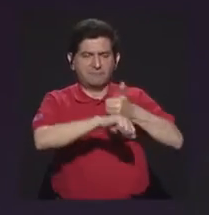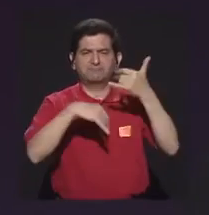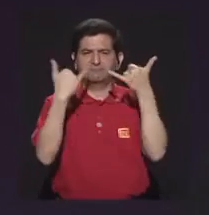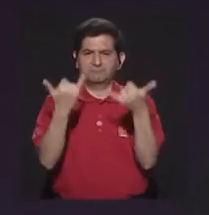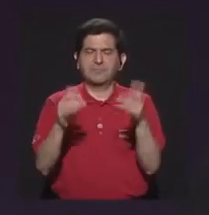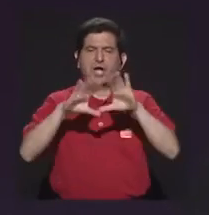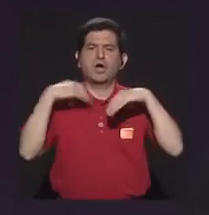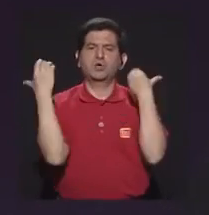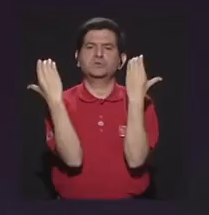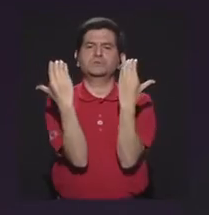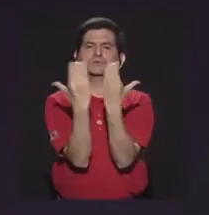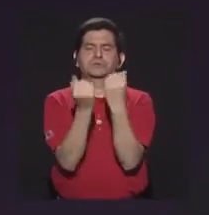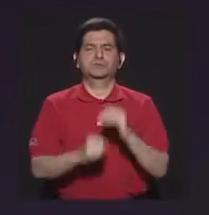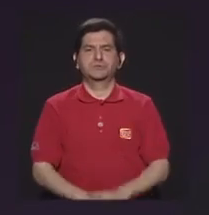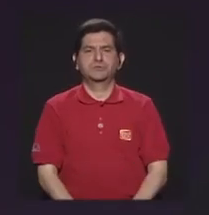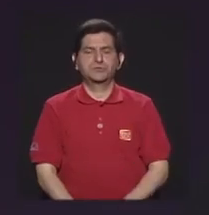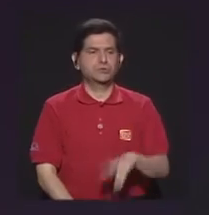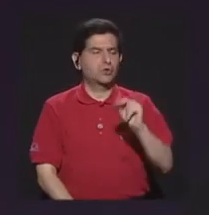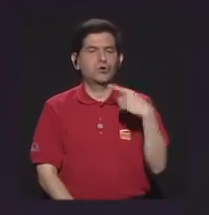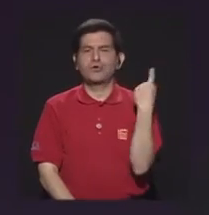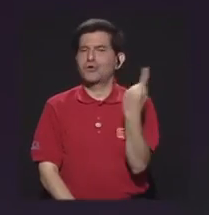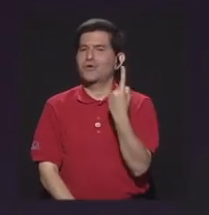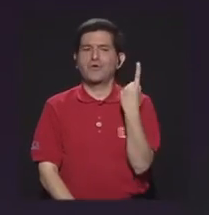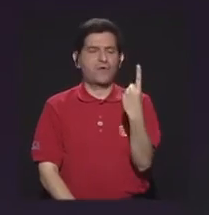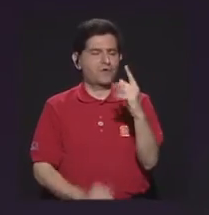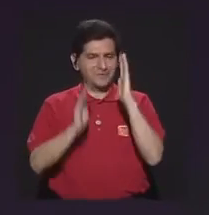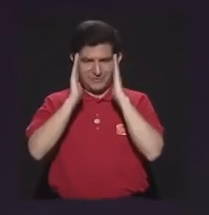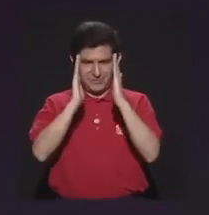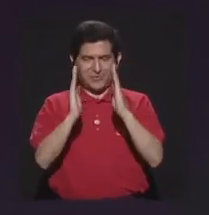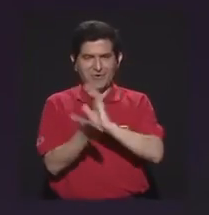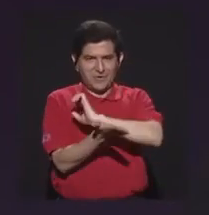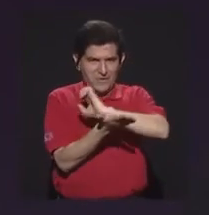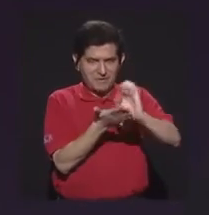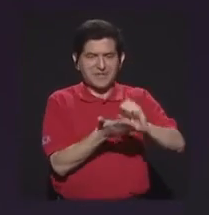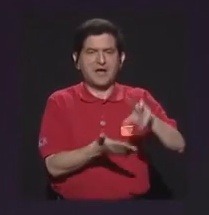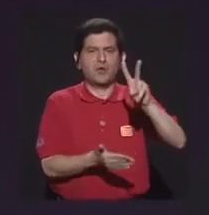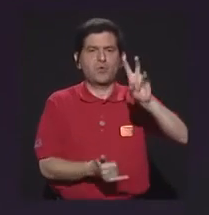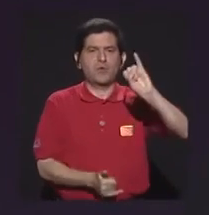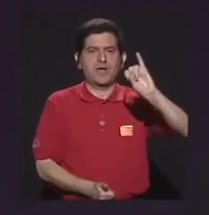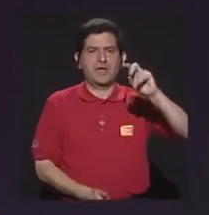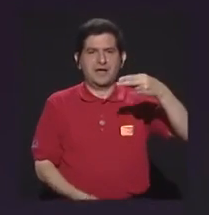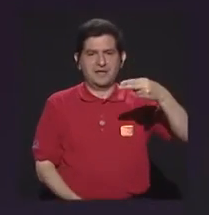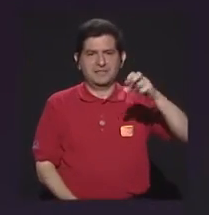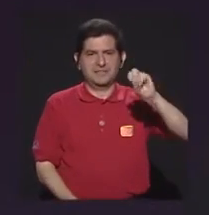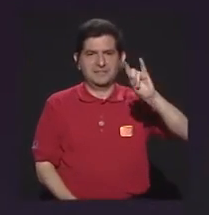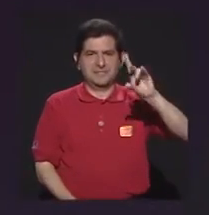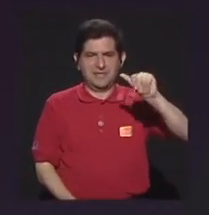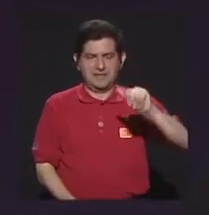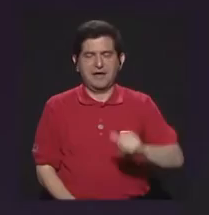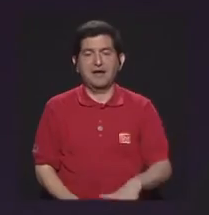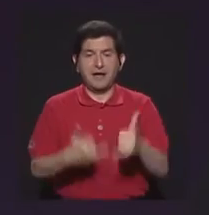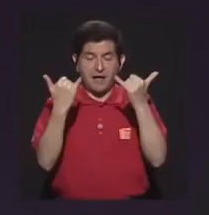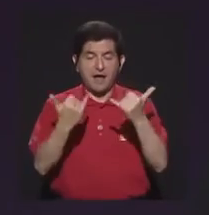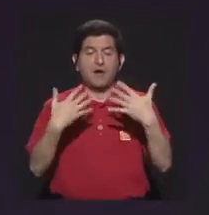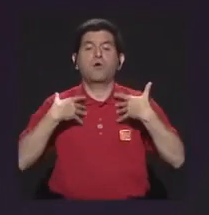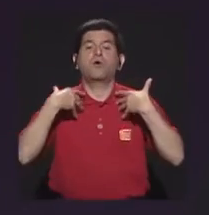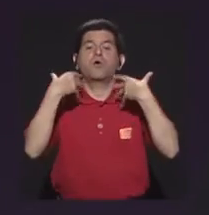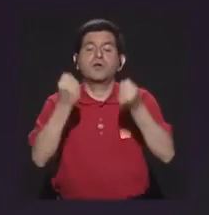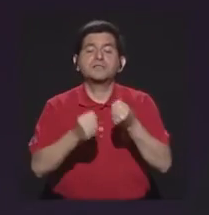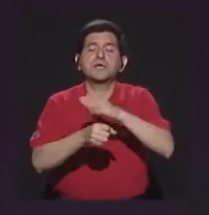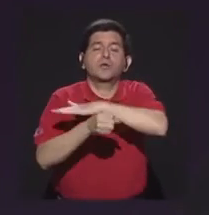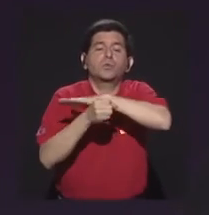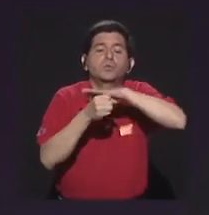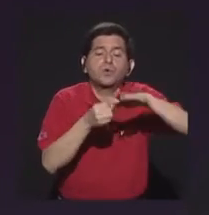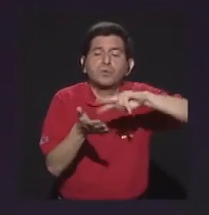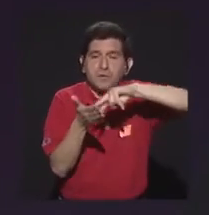una comisión que ya no se aboca solo a la prevención del VIH-SIDA, sino a una salud integral